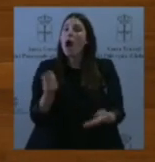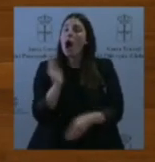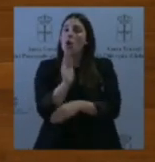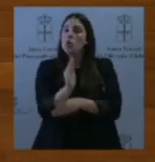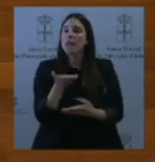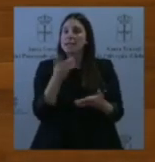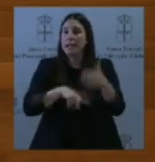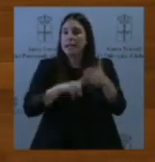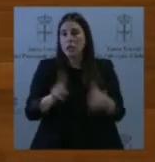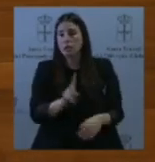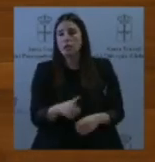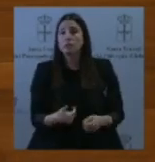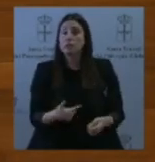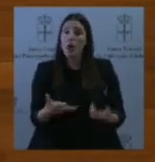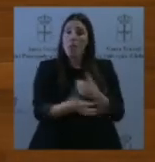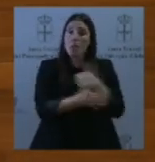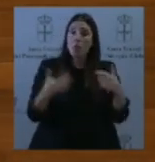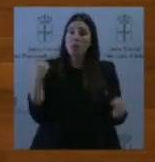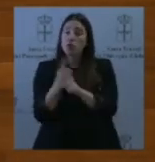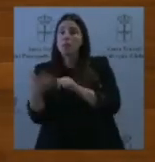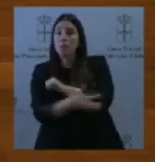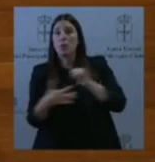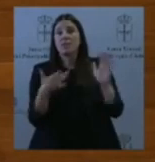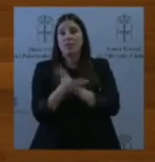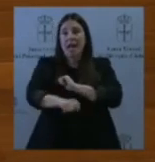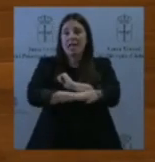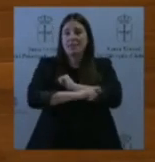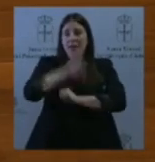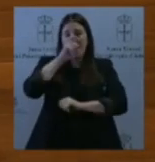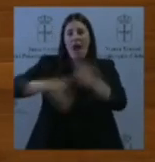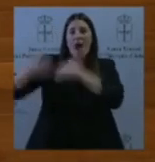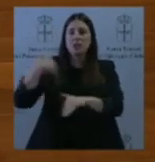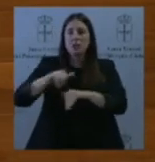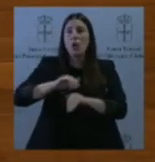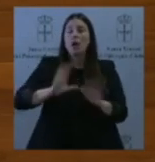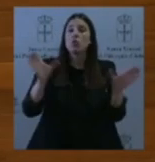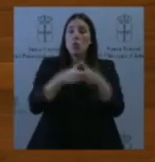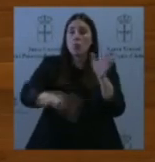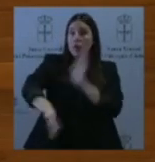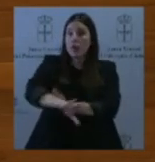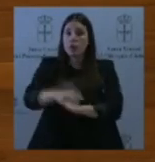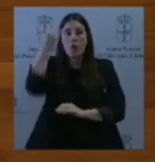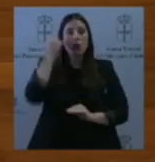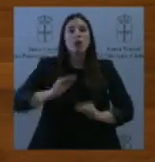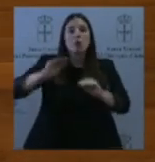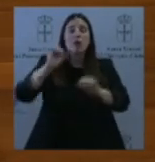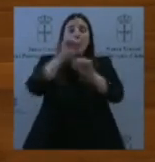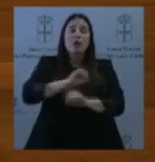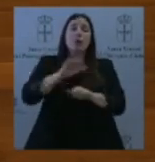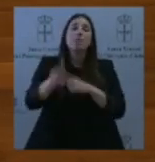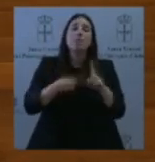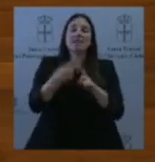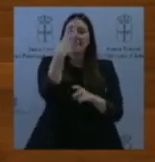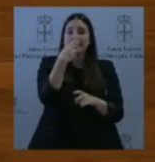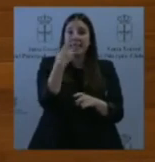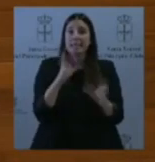pobres es una vieja estrategia de la derecha, defender su ideología y sus intereses de clase es una vieja estrategia de la derecha, pero quien llama